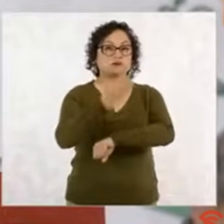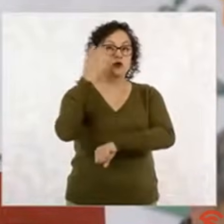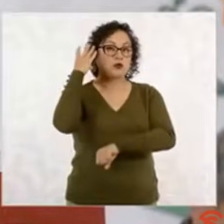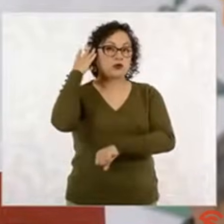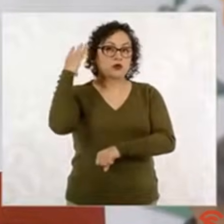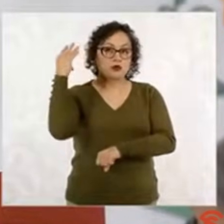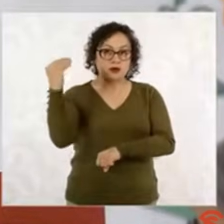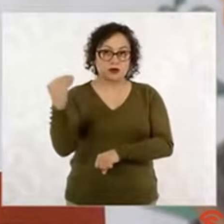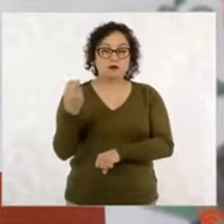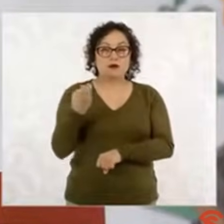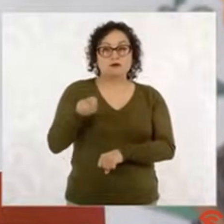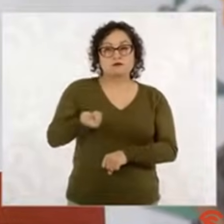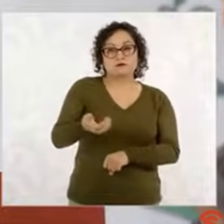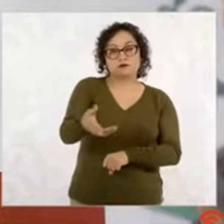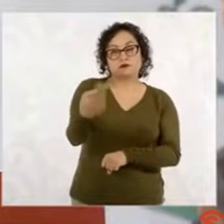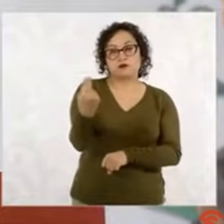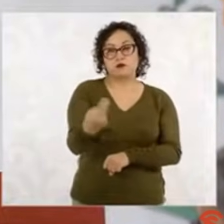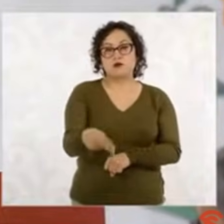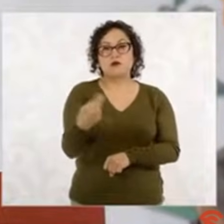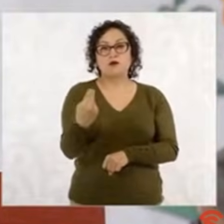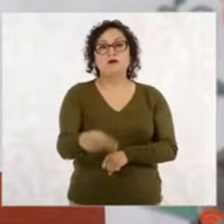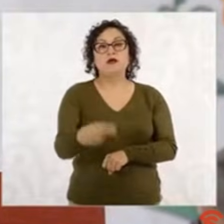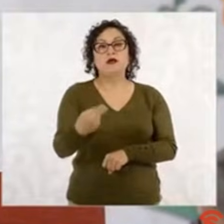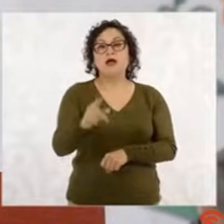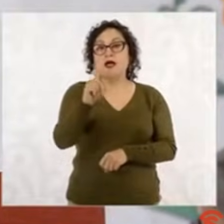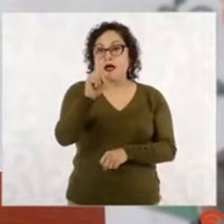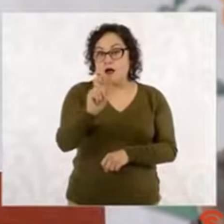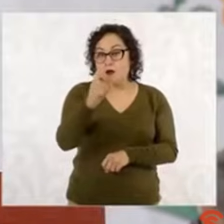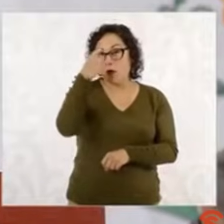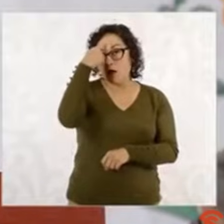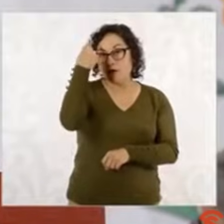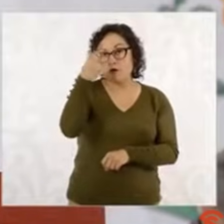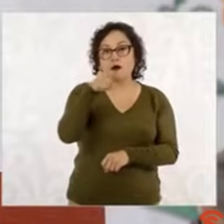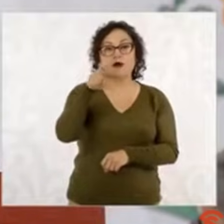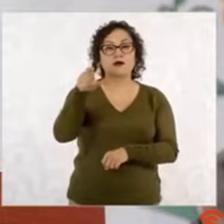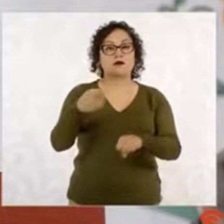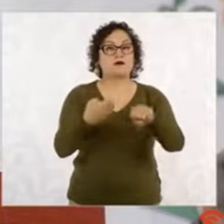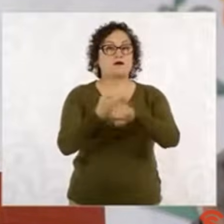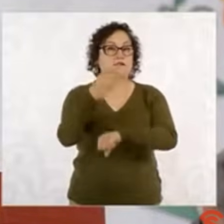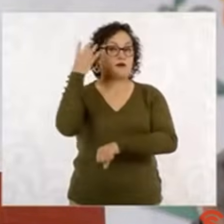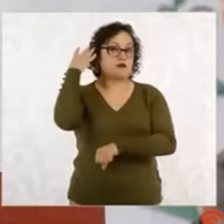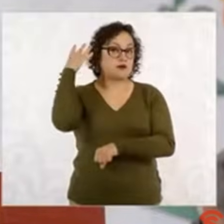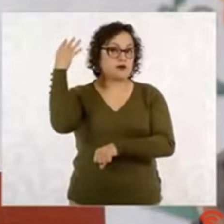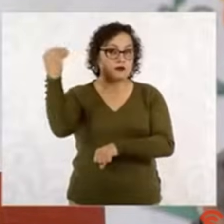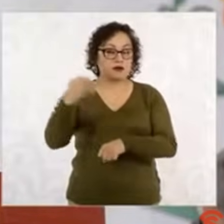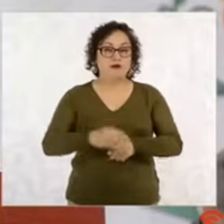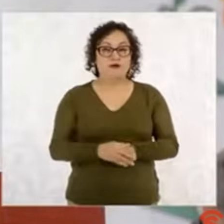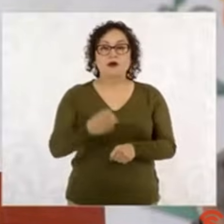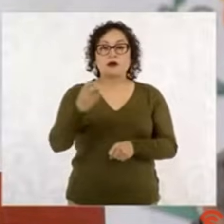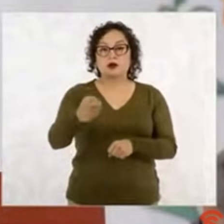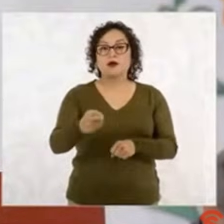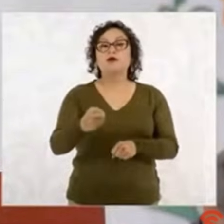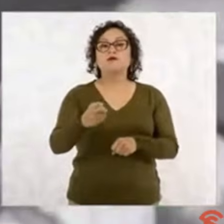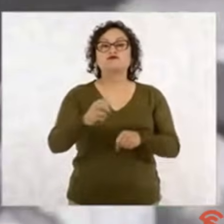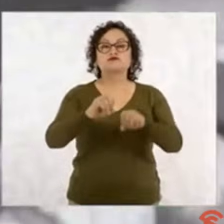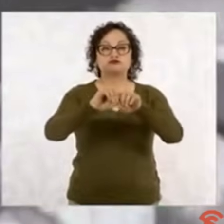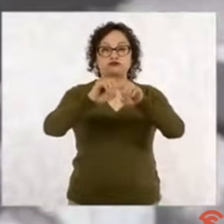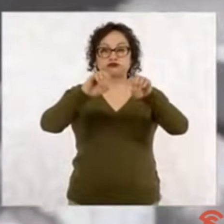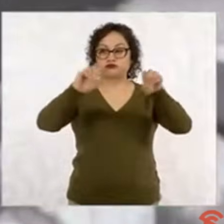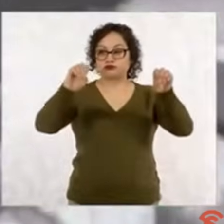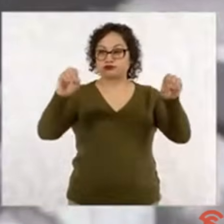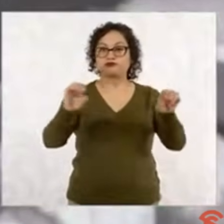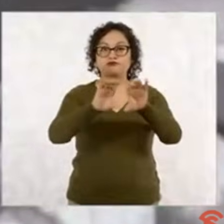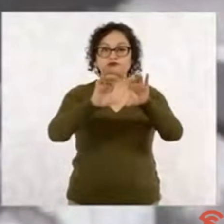hemos denominado Agua para Colima. Es la construcción de un acueducto de alrededor de 21